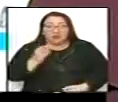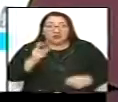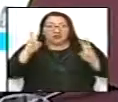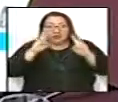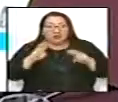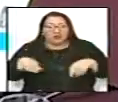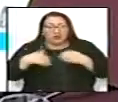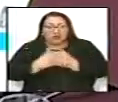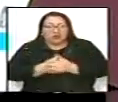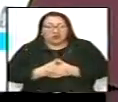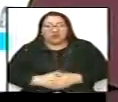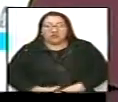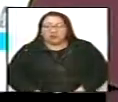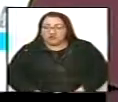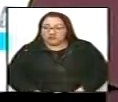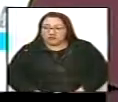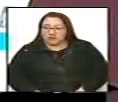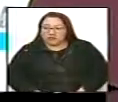investigados, sean